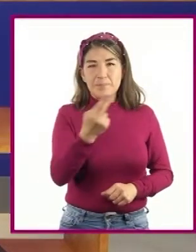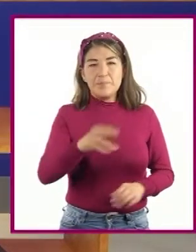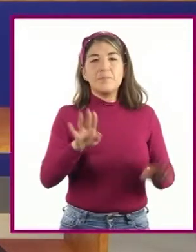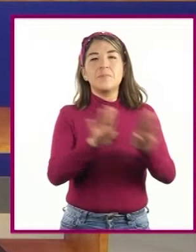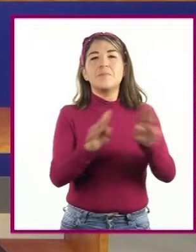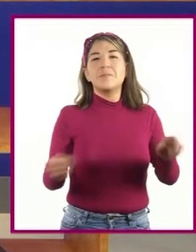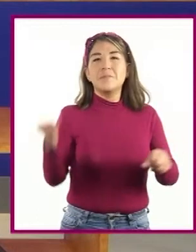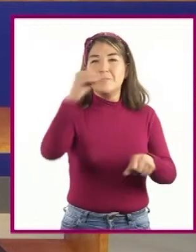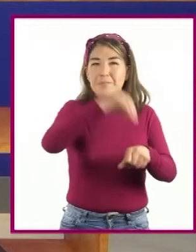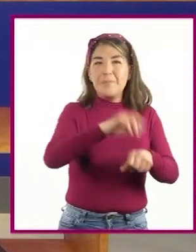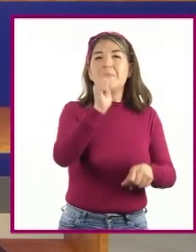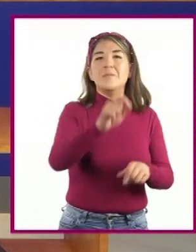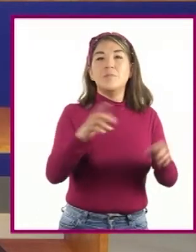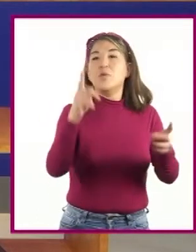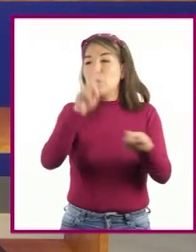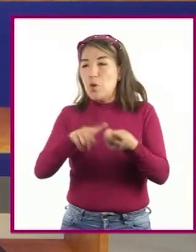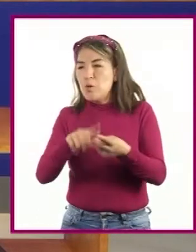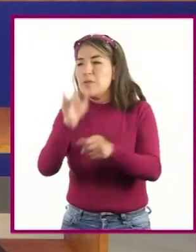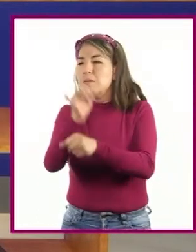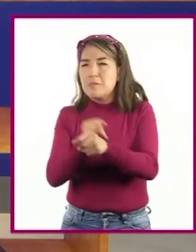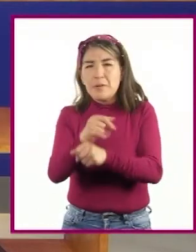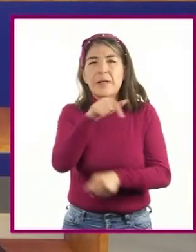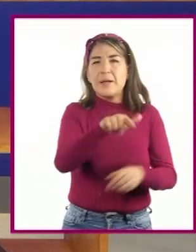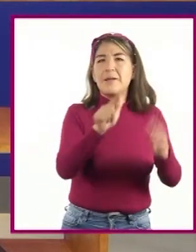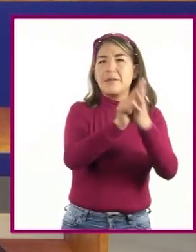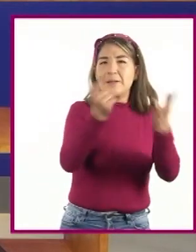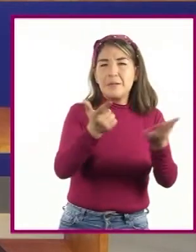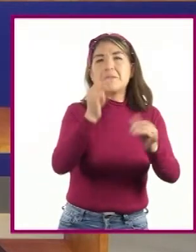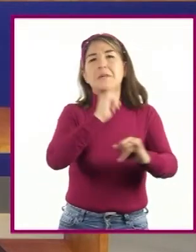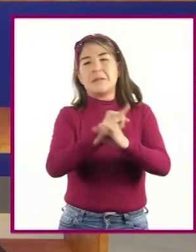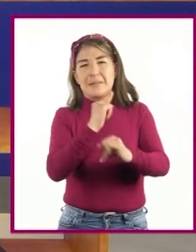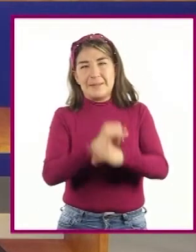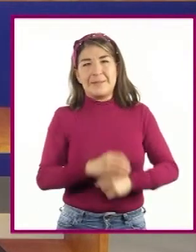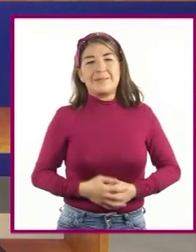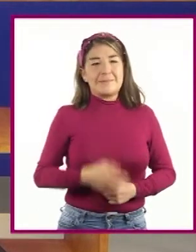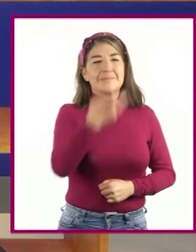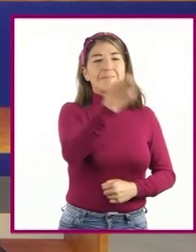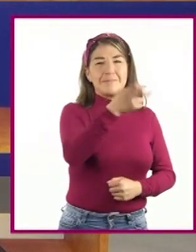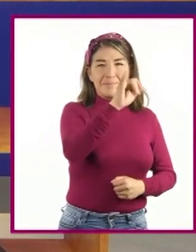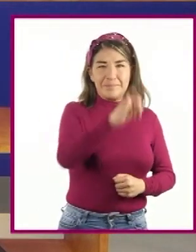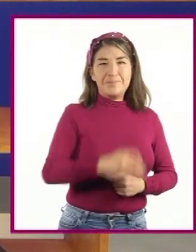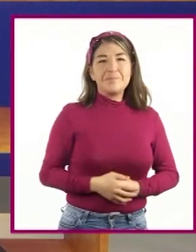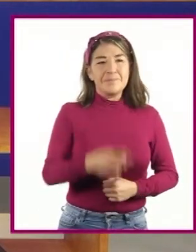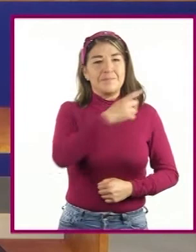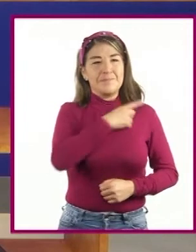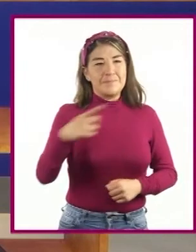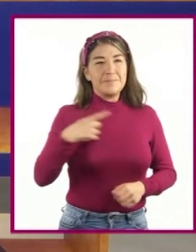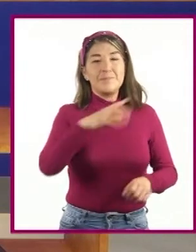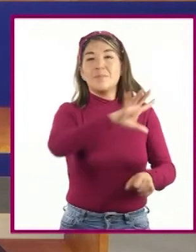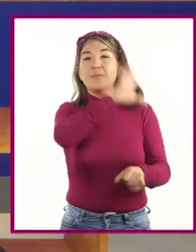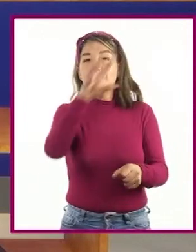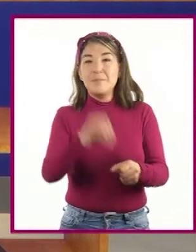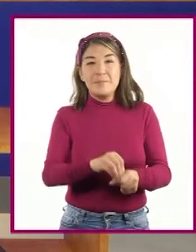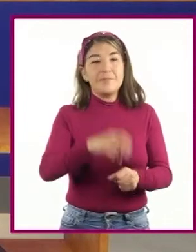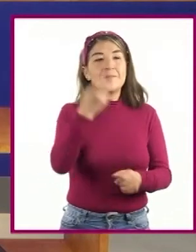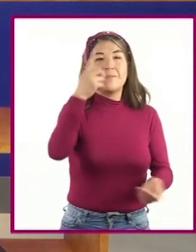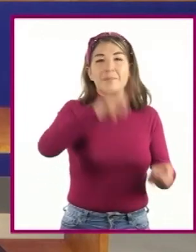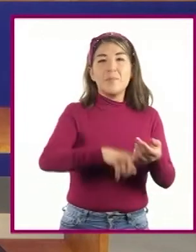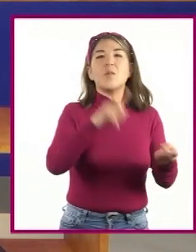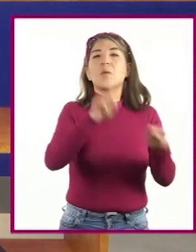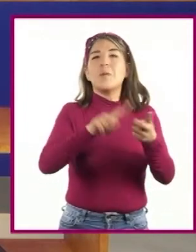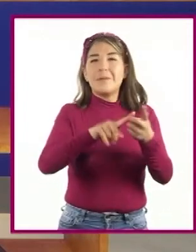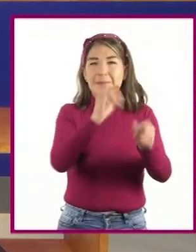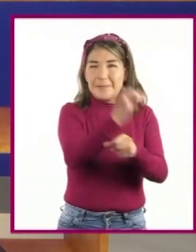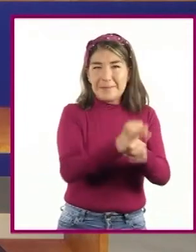colocar las fuentes que empleamos, bibliográficas o electrónicas. Así es. Colocaremos todas las fuentes de